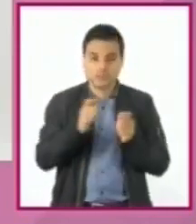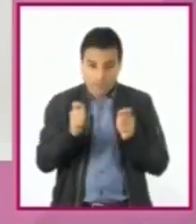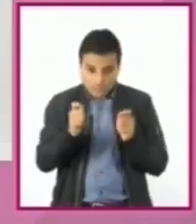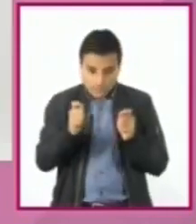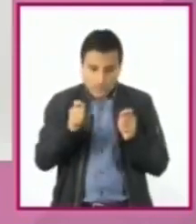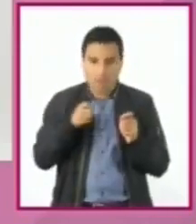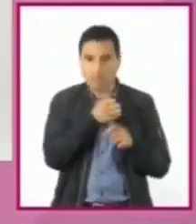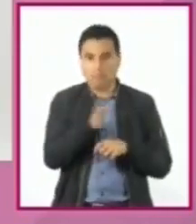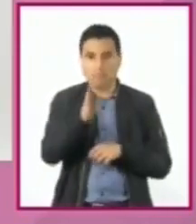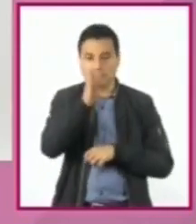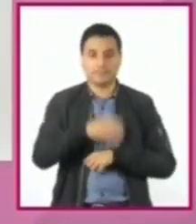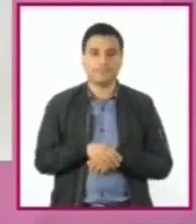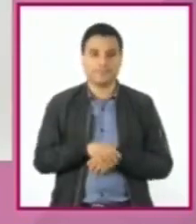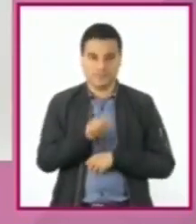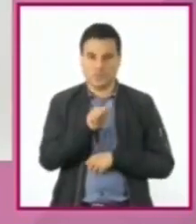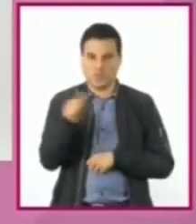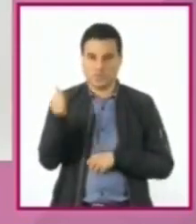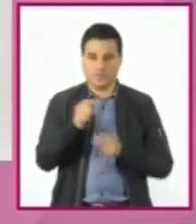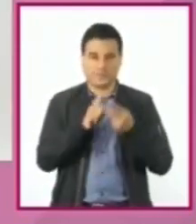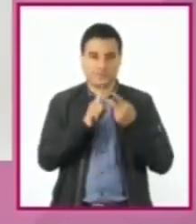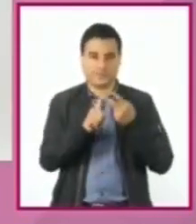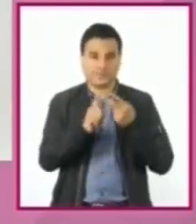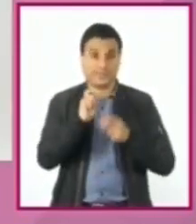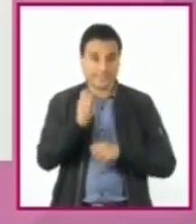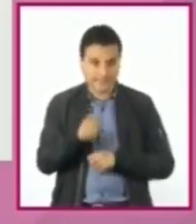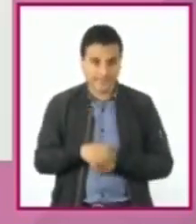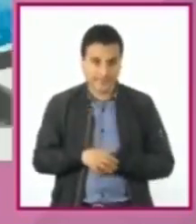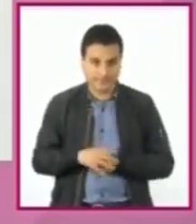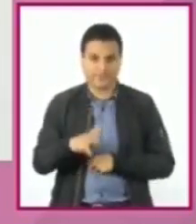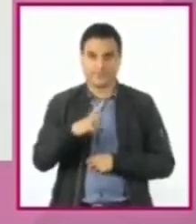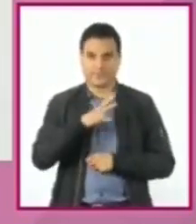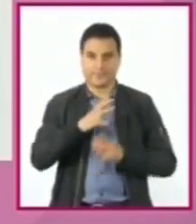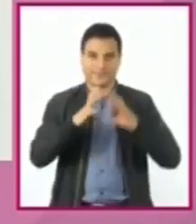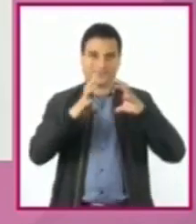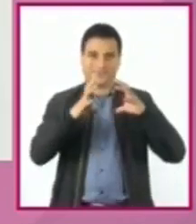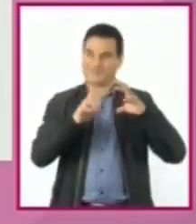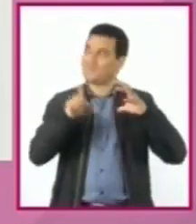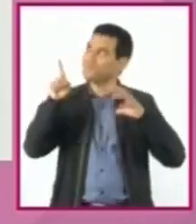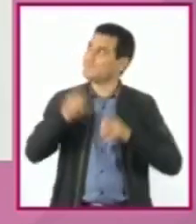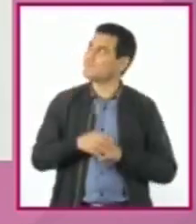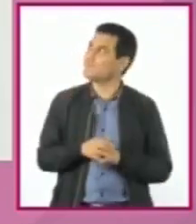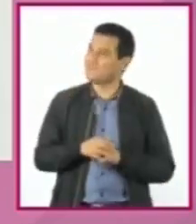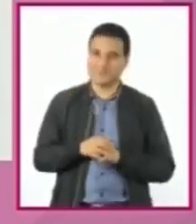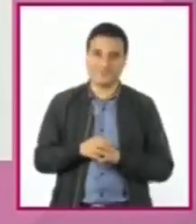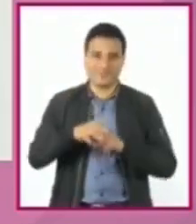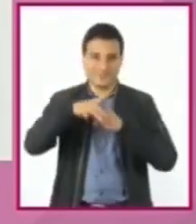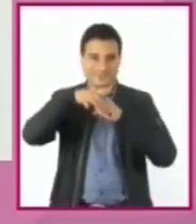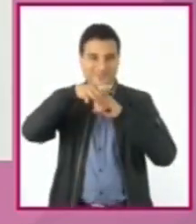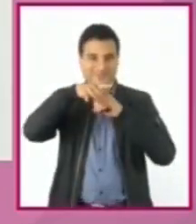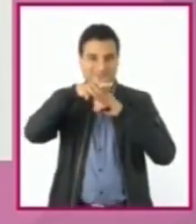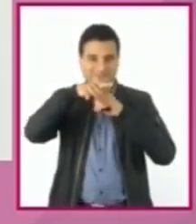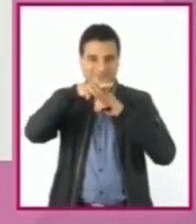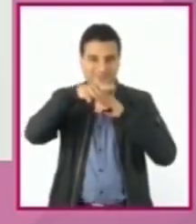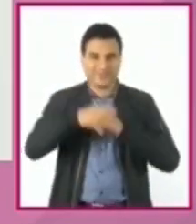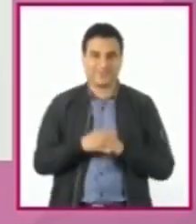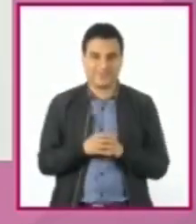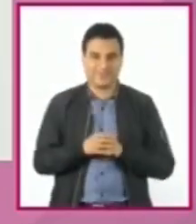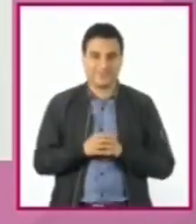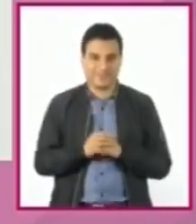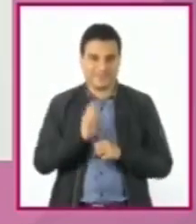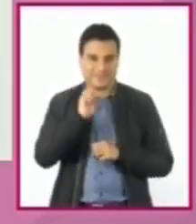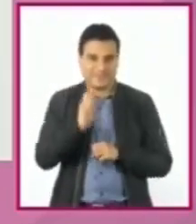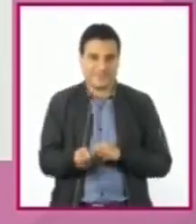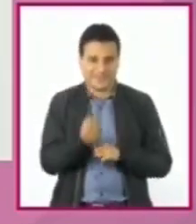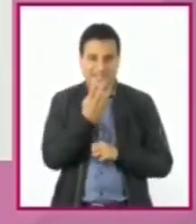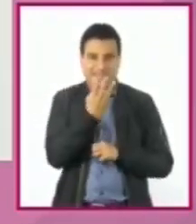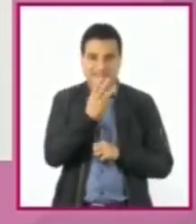Otro medio de representación cartográfica es el globo terráqueo. Es una esfera, es un modelo de la Tierra en forma